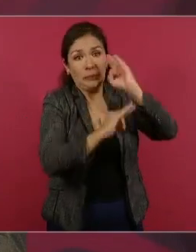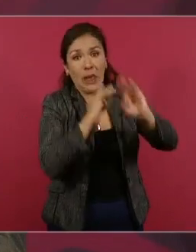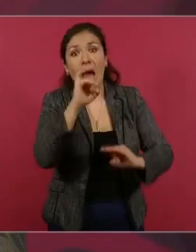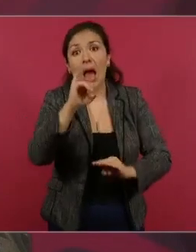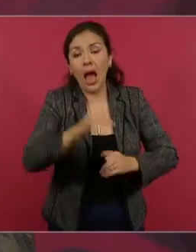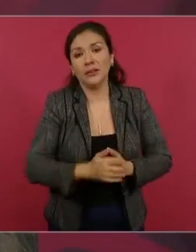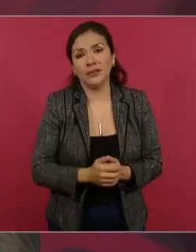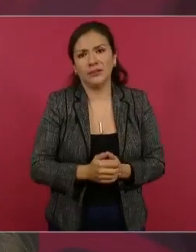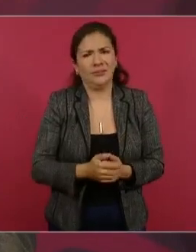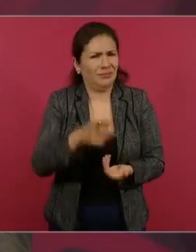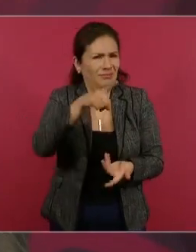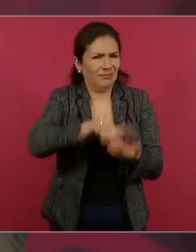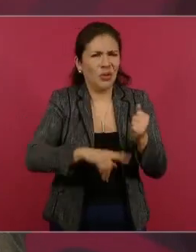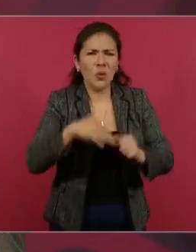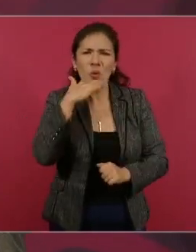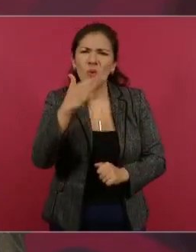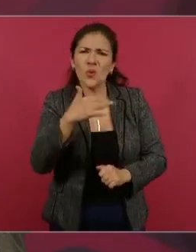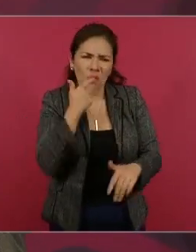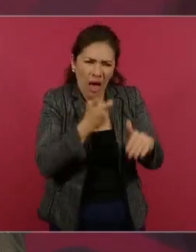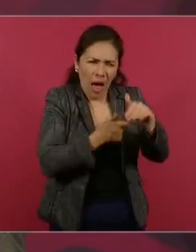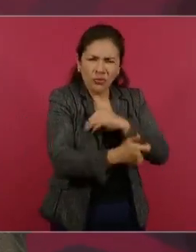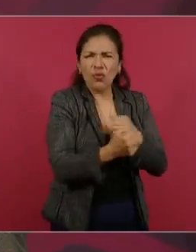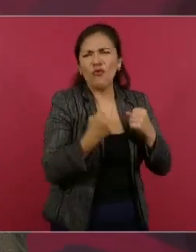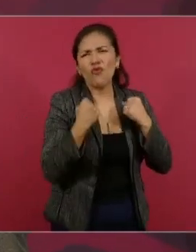Y hay una gran corrupción en el Poder Judicial,